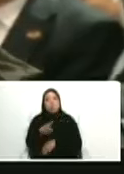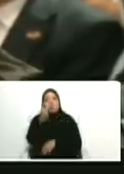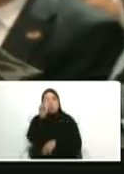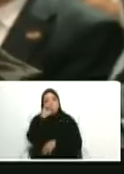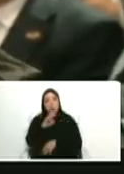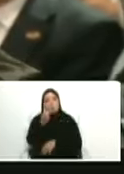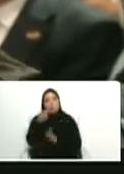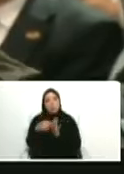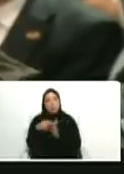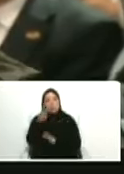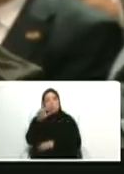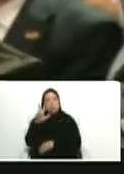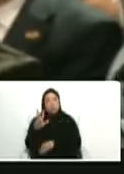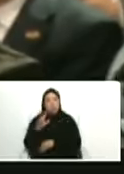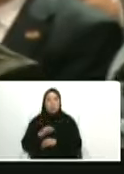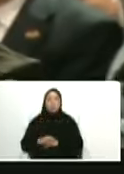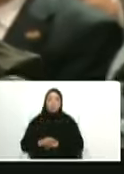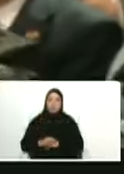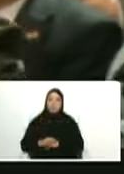año 2023.